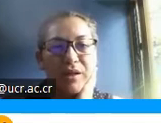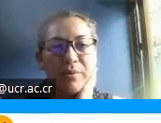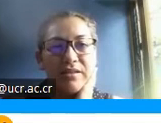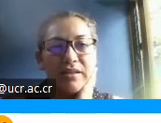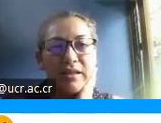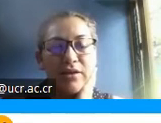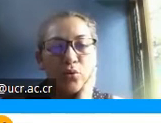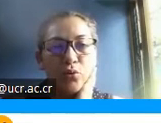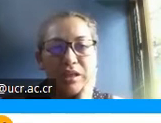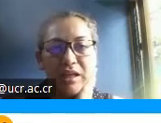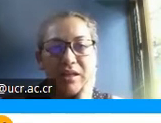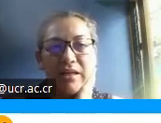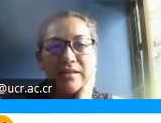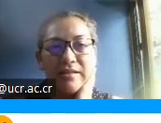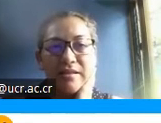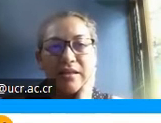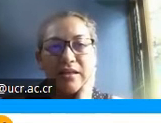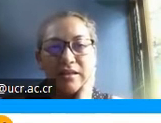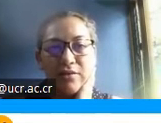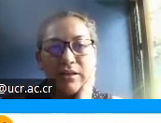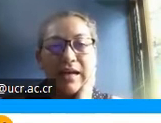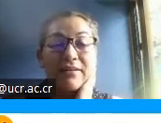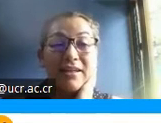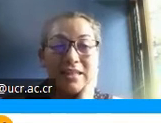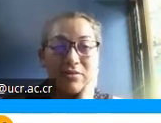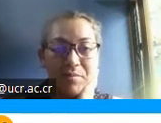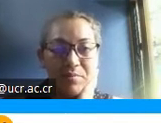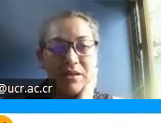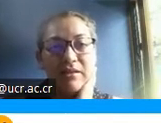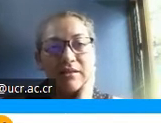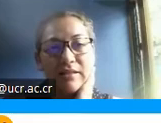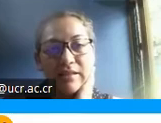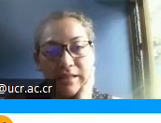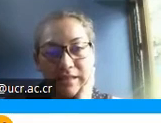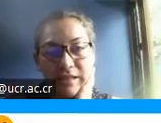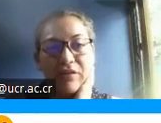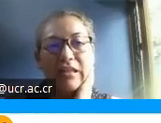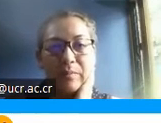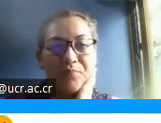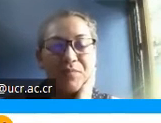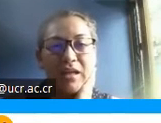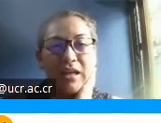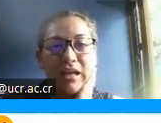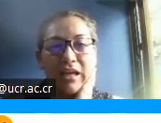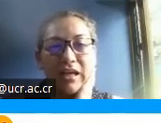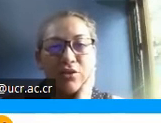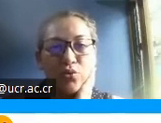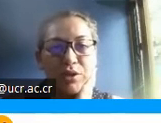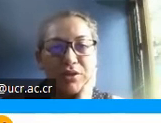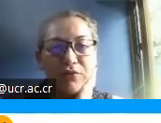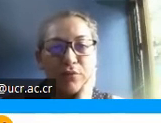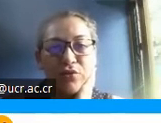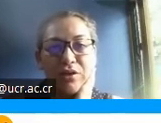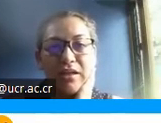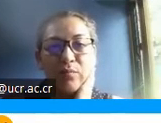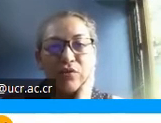Una forma de presentar un tema de manera sencilla y creativa, atractiva más bien, efectivamente. Es